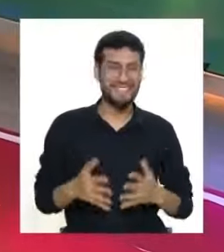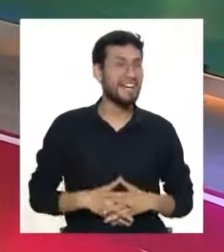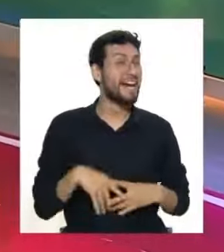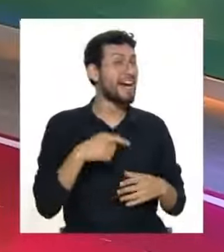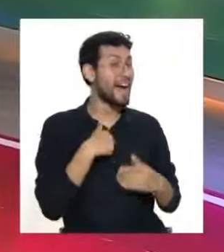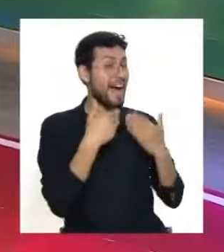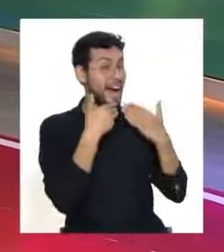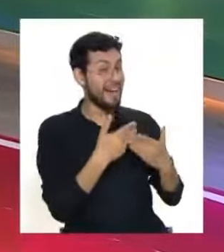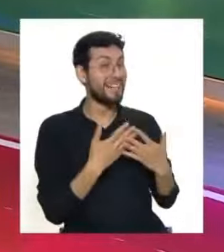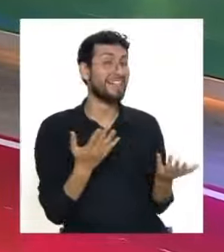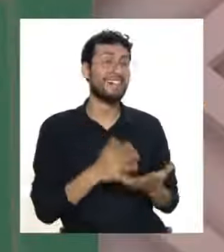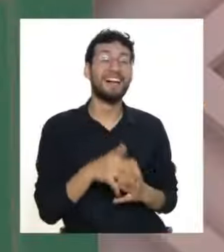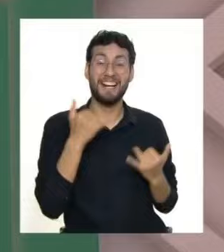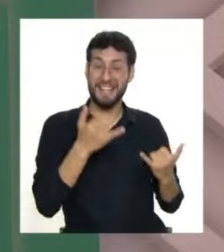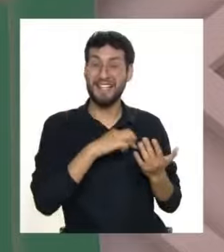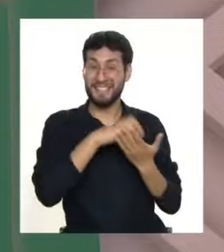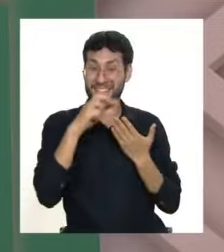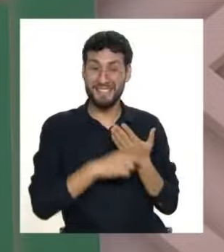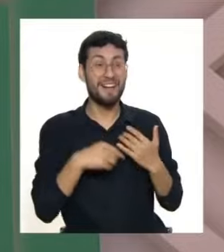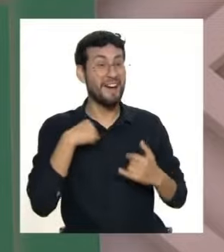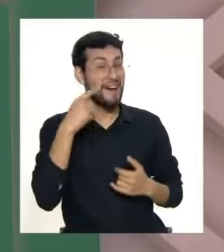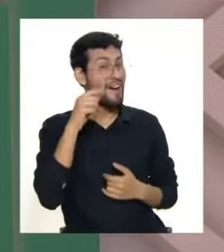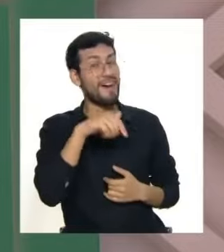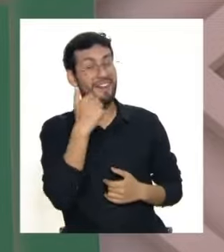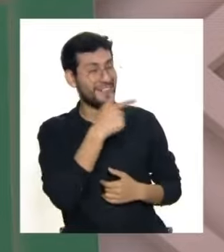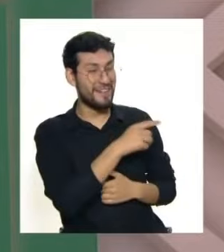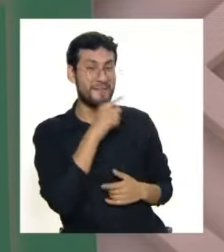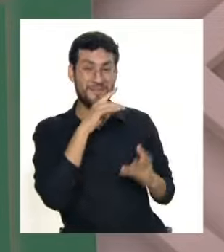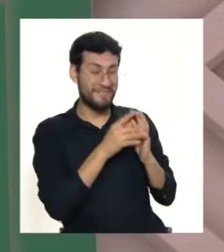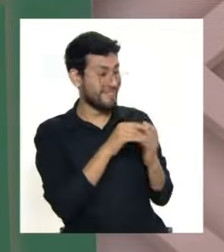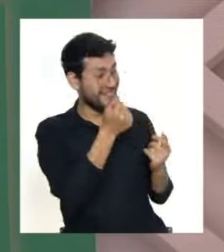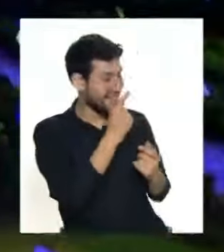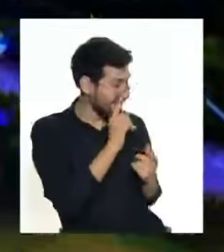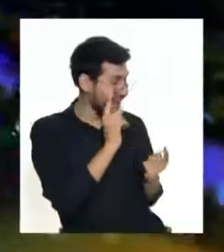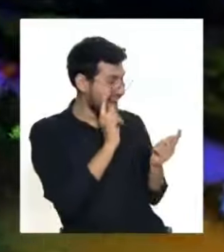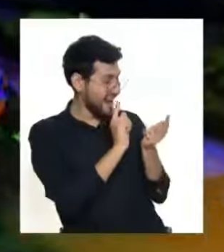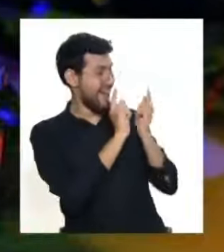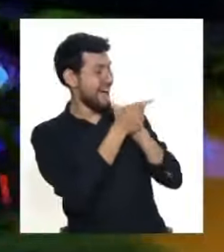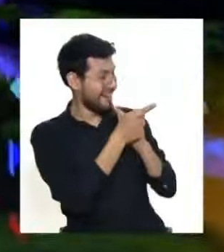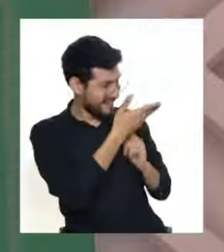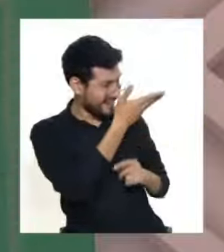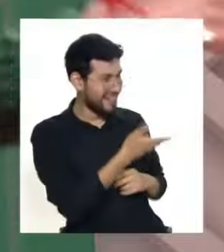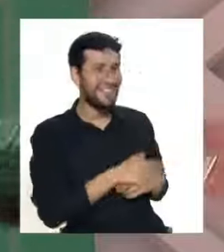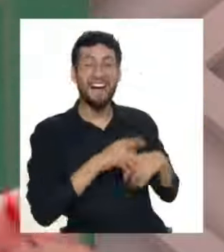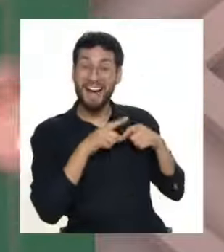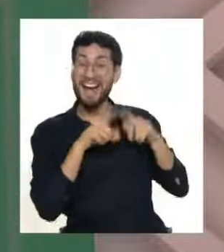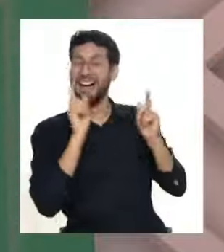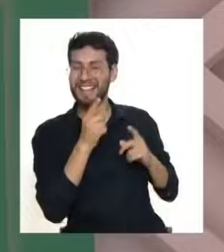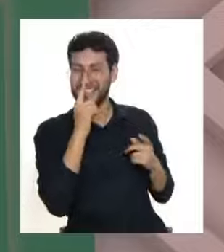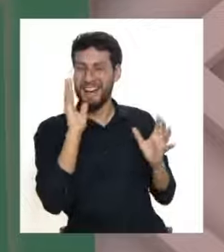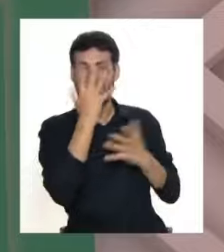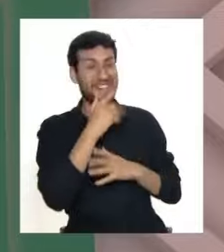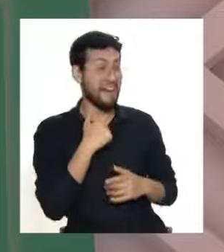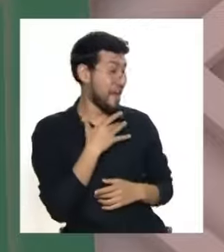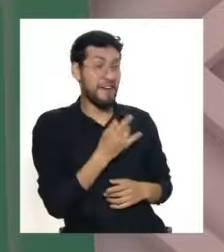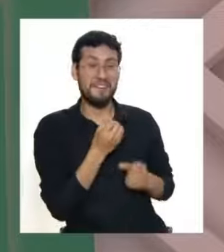Yo tengo que agradecer porque gracias a este programa conozco otra cara de mi esposa. Otra de sus distintas personalidades. Y me